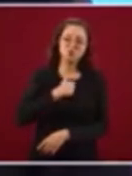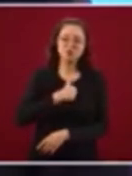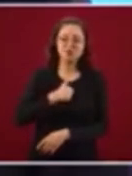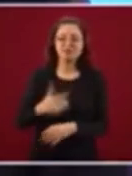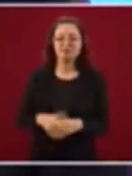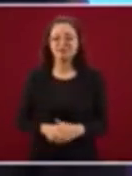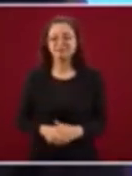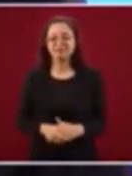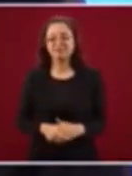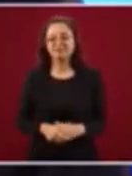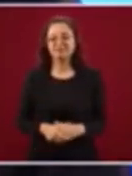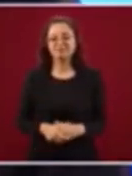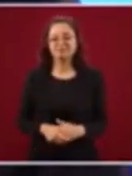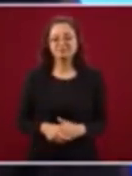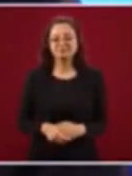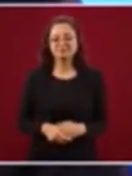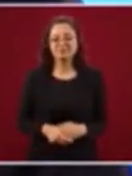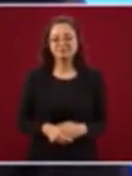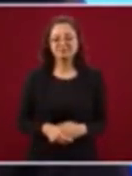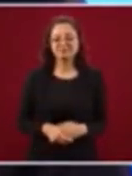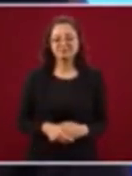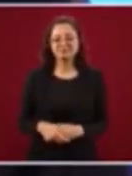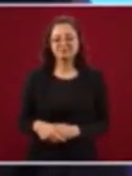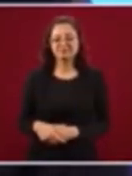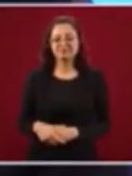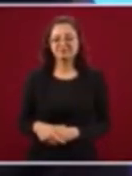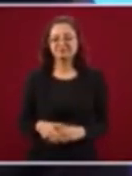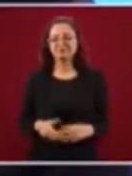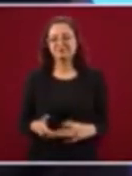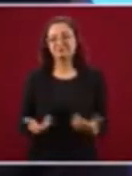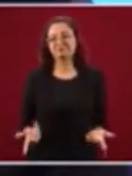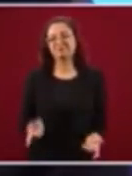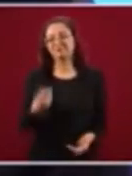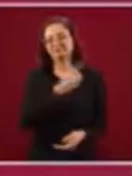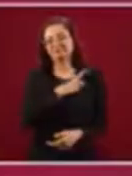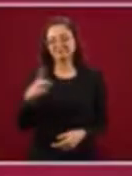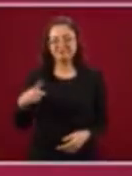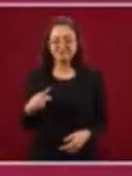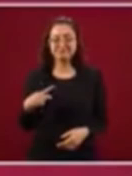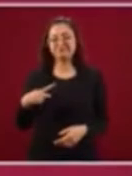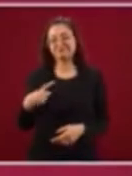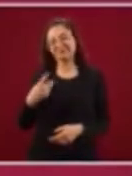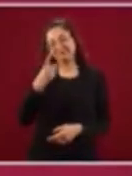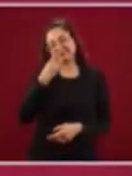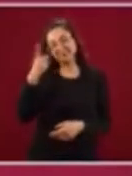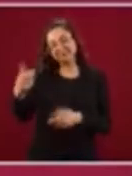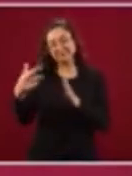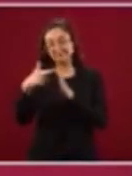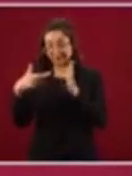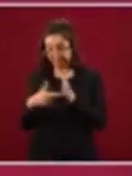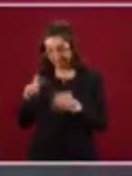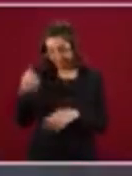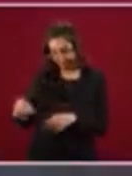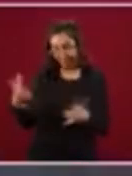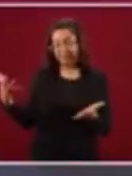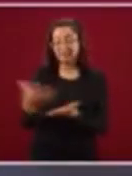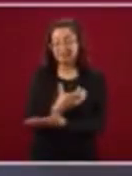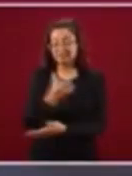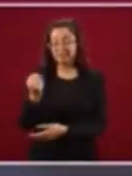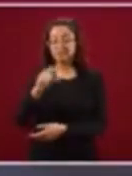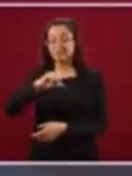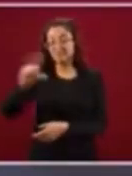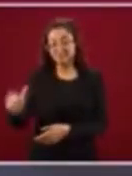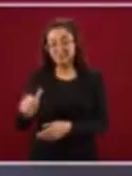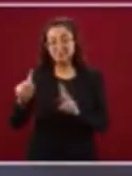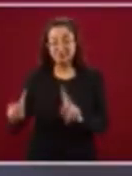como norma le tendríamos que poner de que si lo vende, que cuando